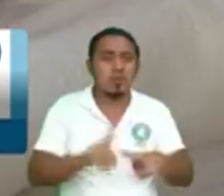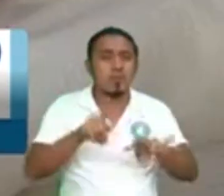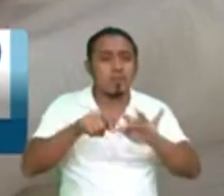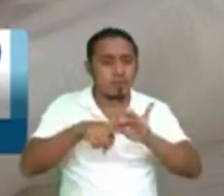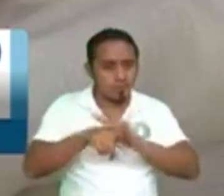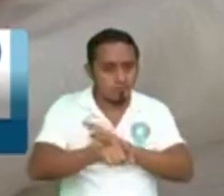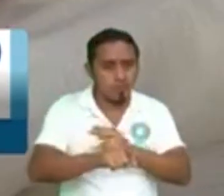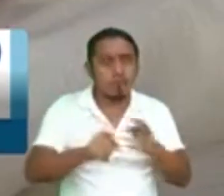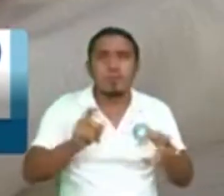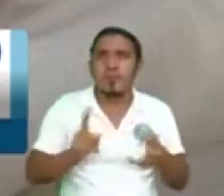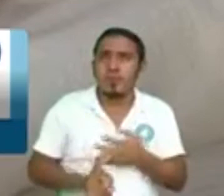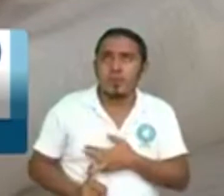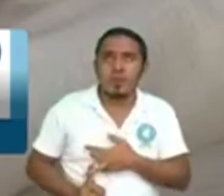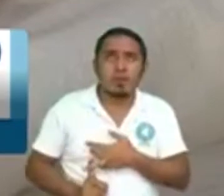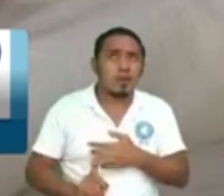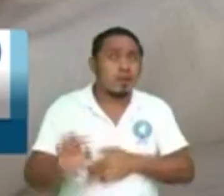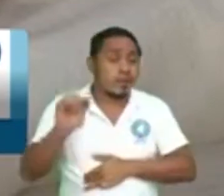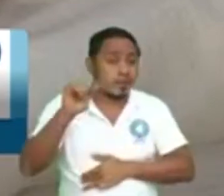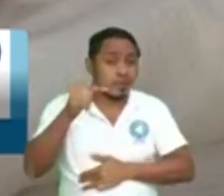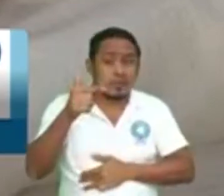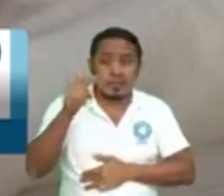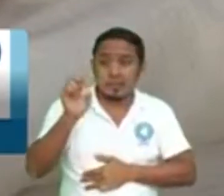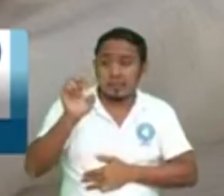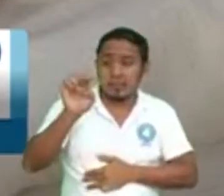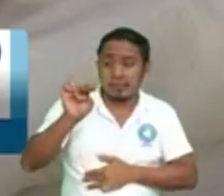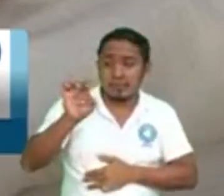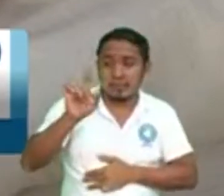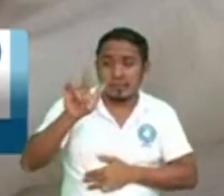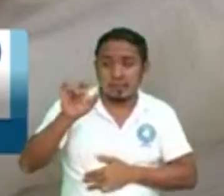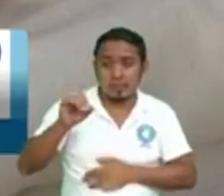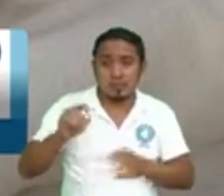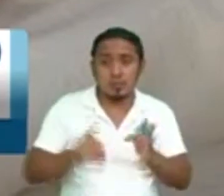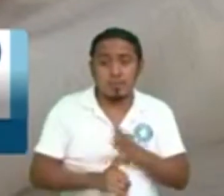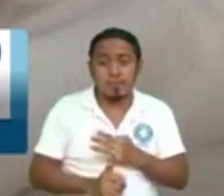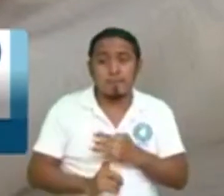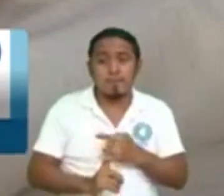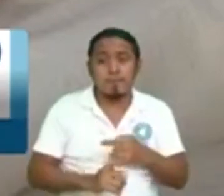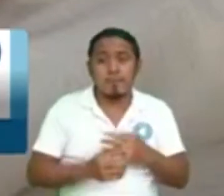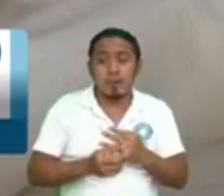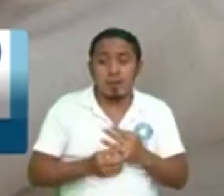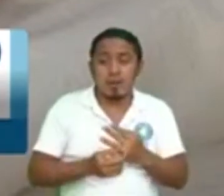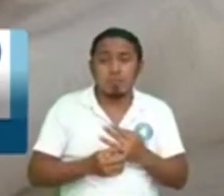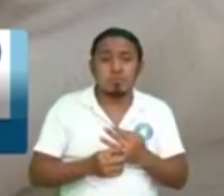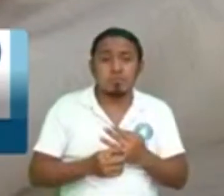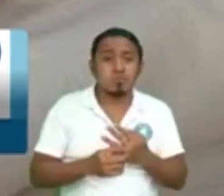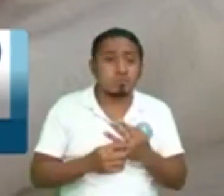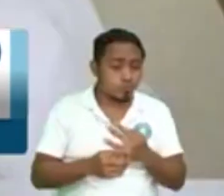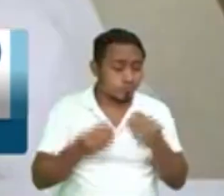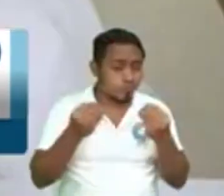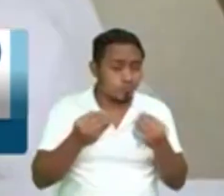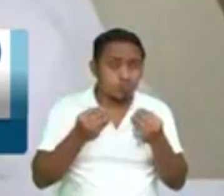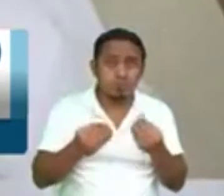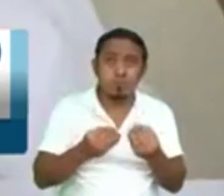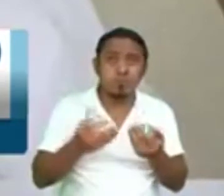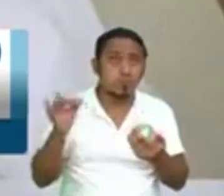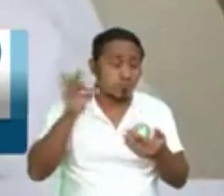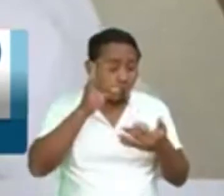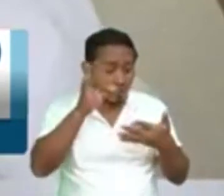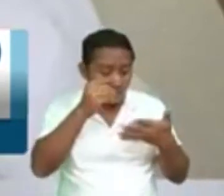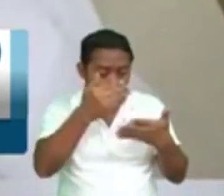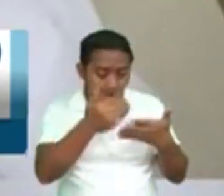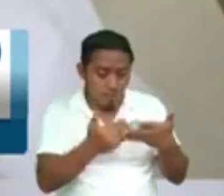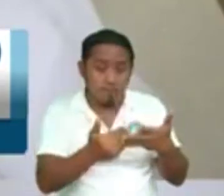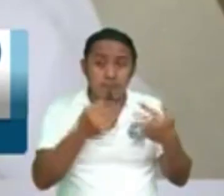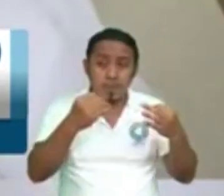psicológica, la parte genética incluso. Podemos observar de que hay varios factores que pueden influir. Es un